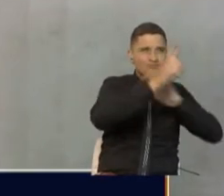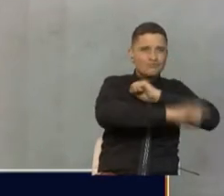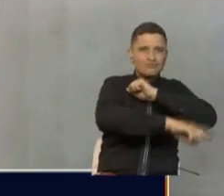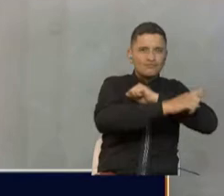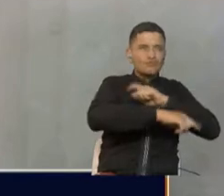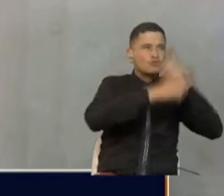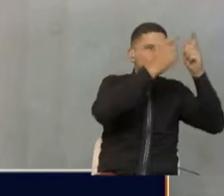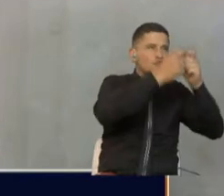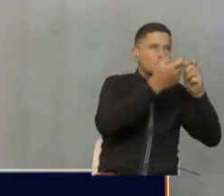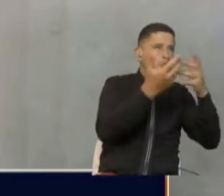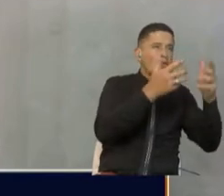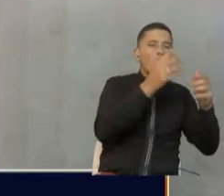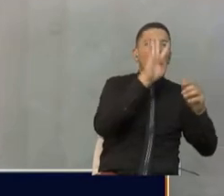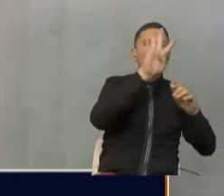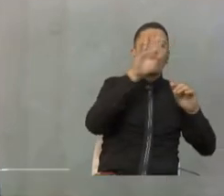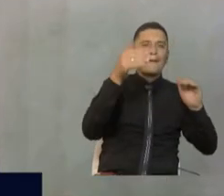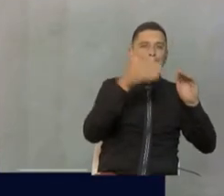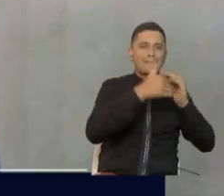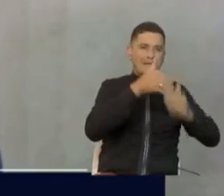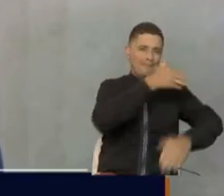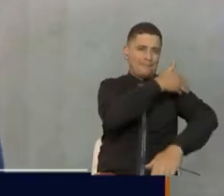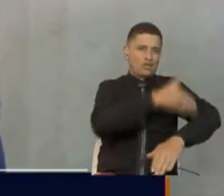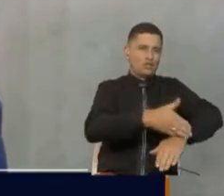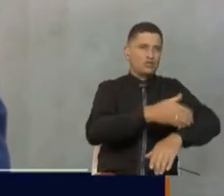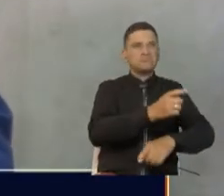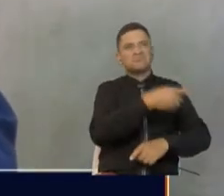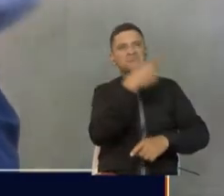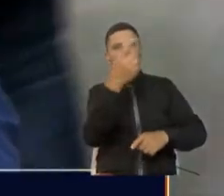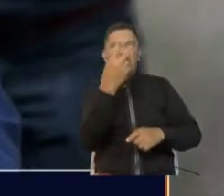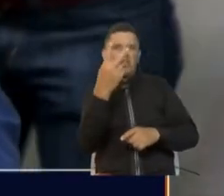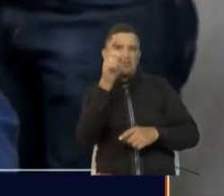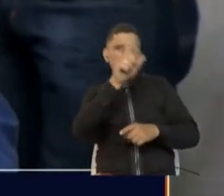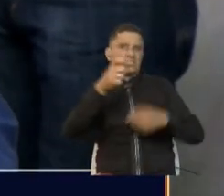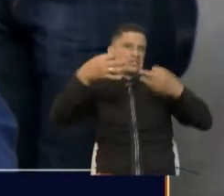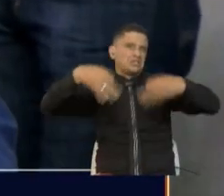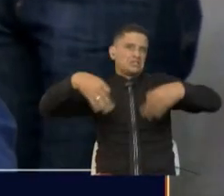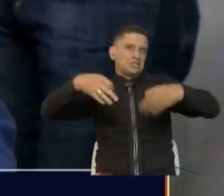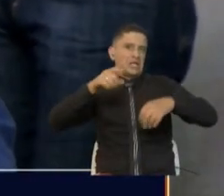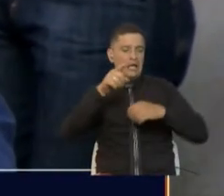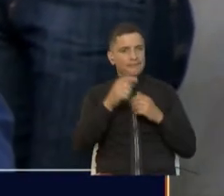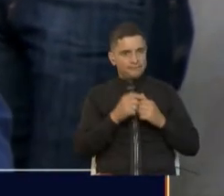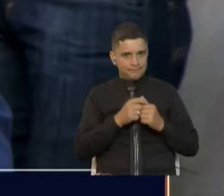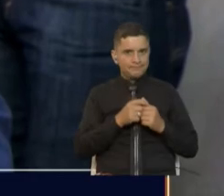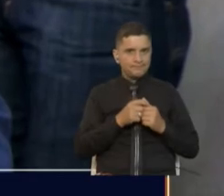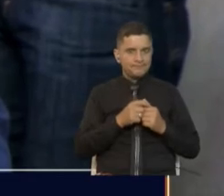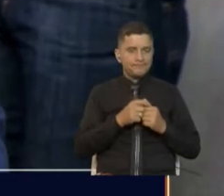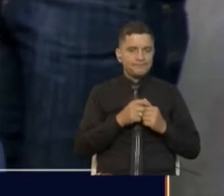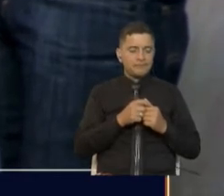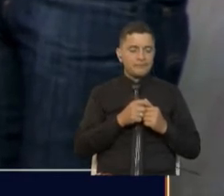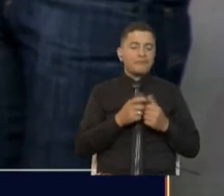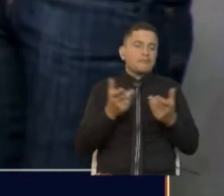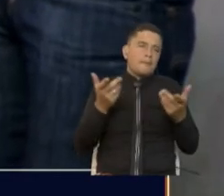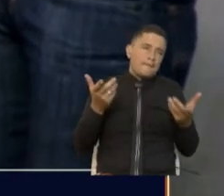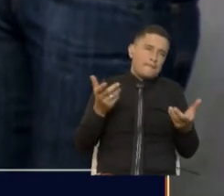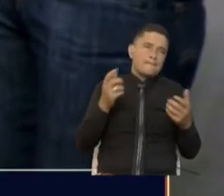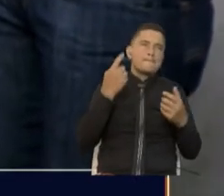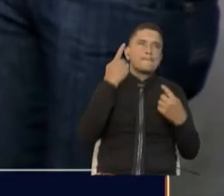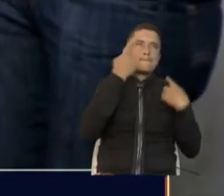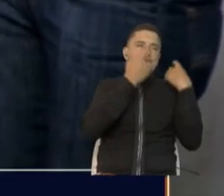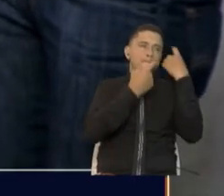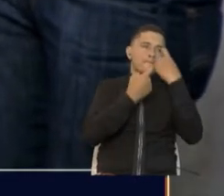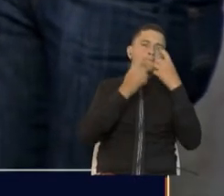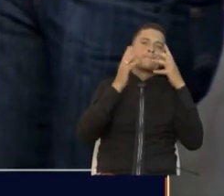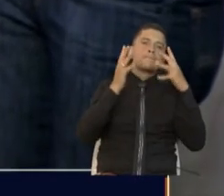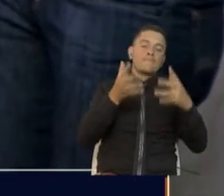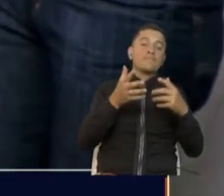suman 4 mil millones y el resto a las dos personas naturales. Eso indica